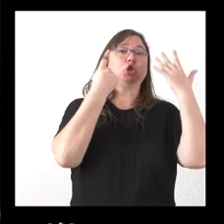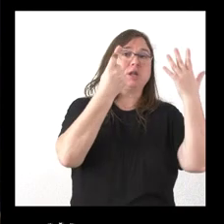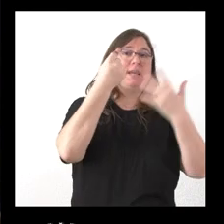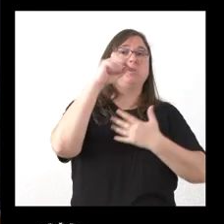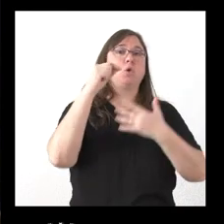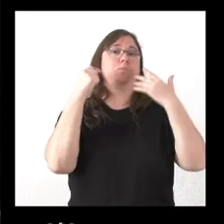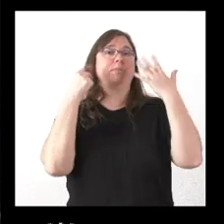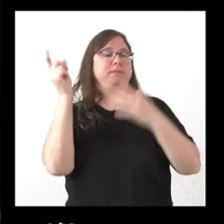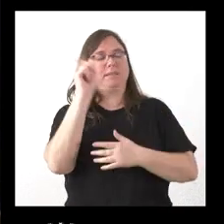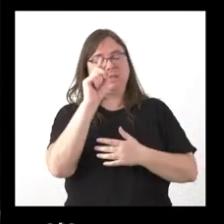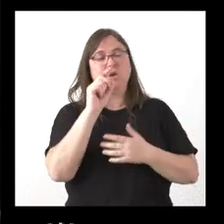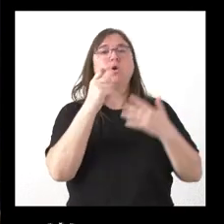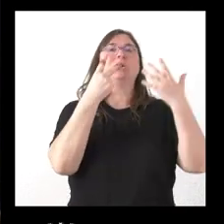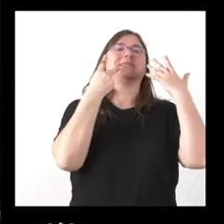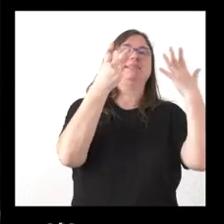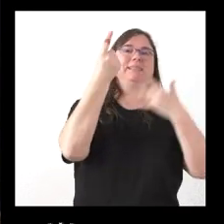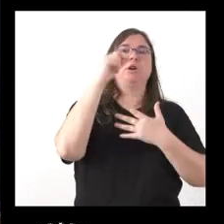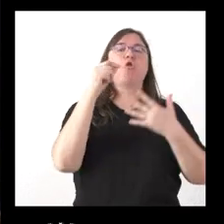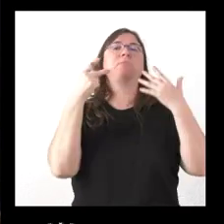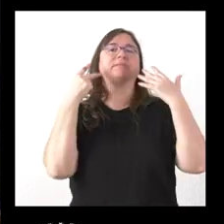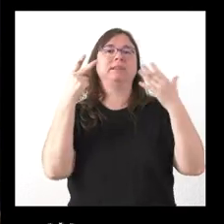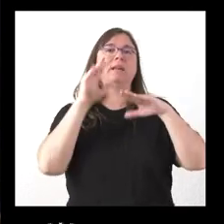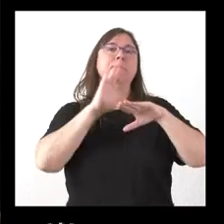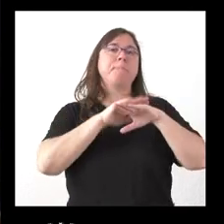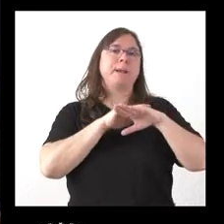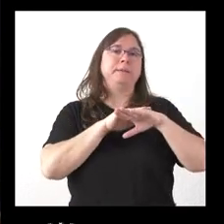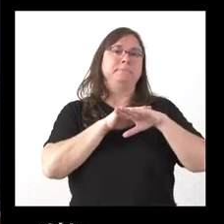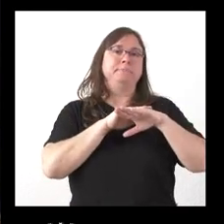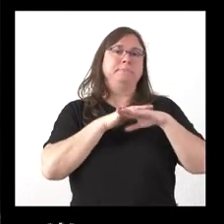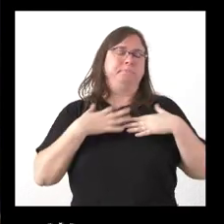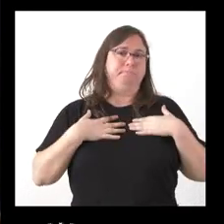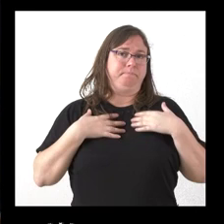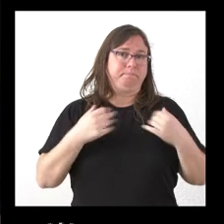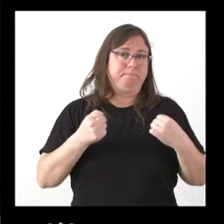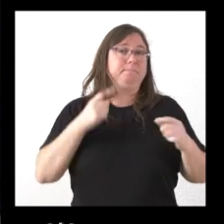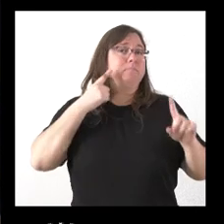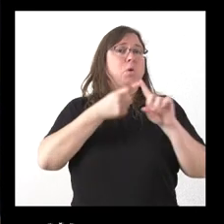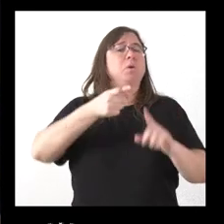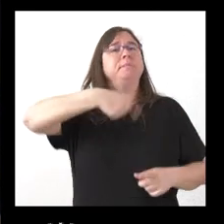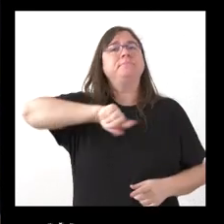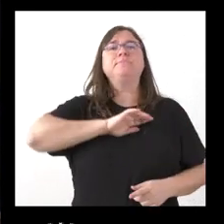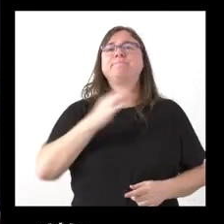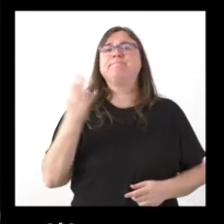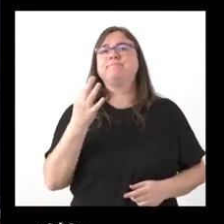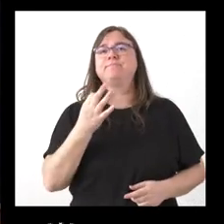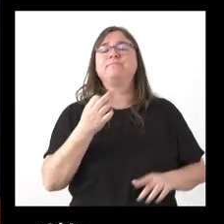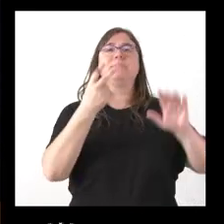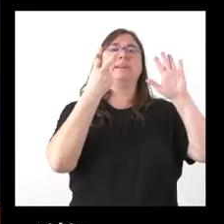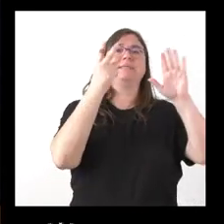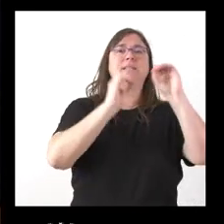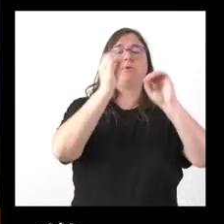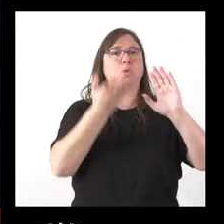7,7 del pib destinado a la materia sanitaria Nuestro objetivo saben ustedes que era por encima del 7%